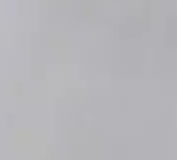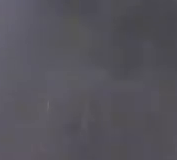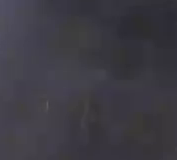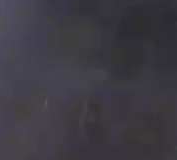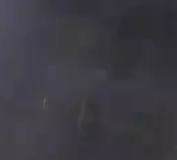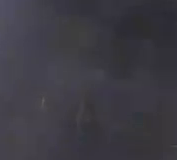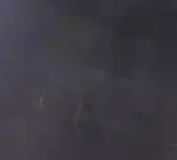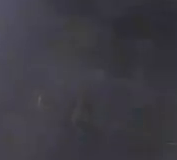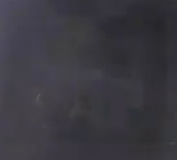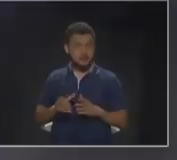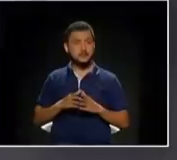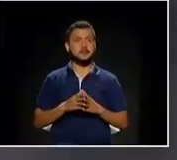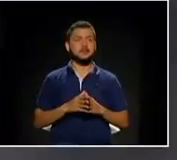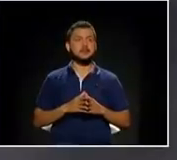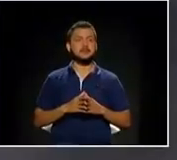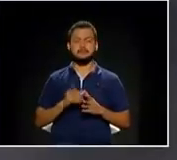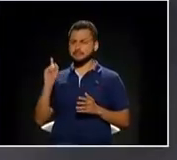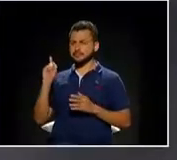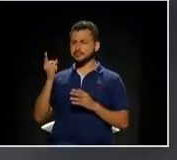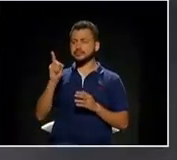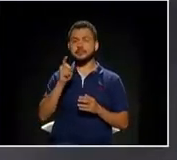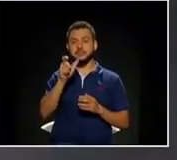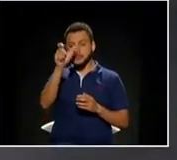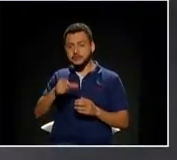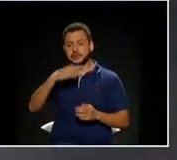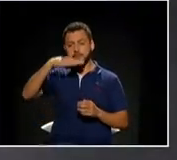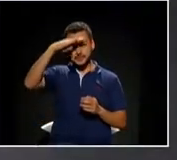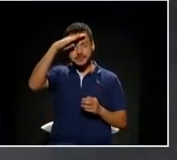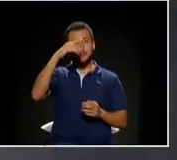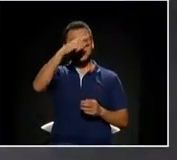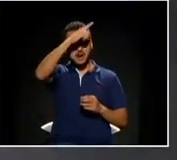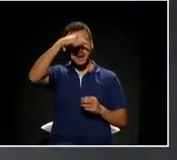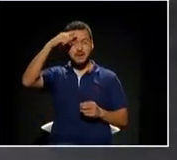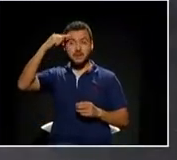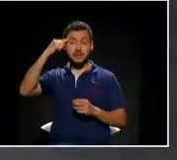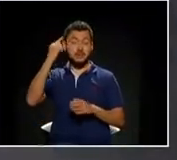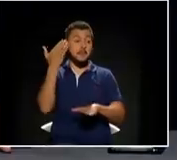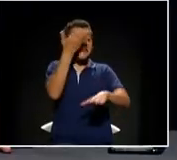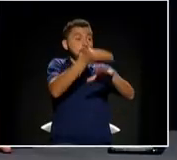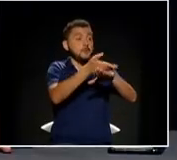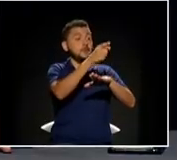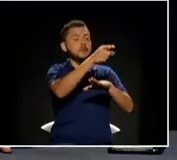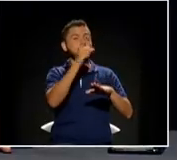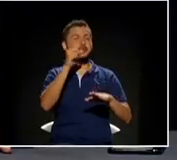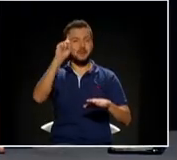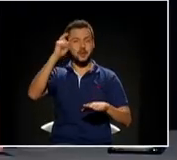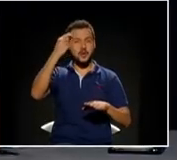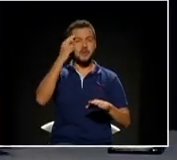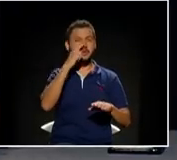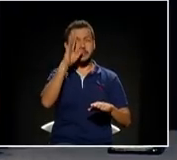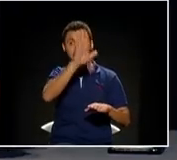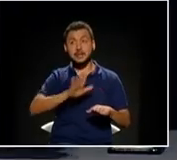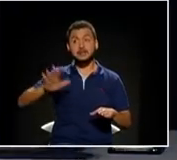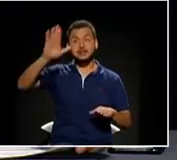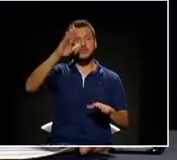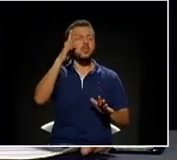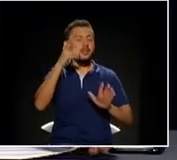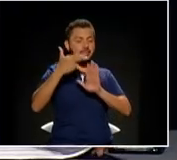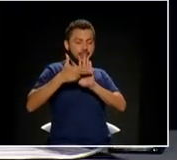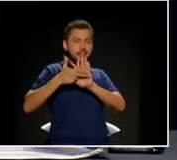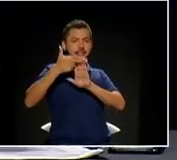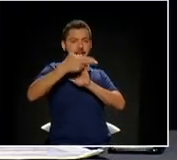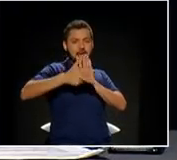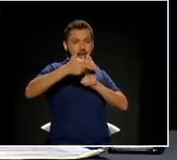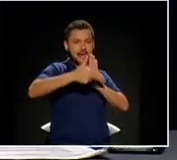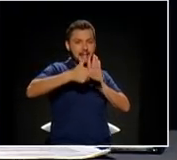en mayo de este año el alcalde federico gutiérrez confirmó que el municipio radicó ante el gobierno nacional el proyecto del tren ligero de la carrera 80 en el